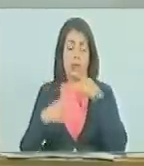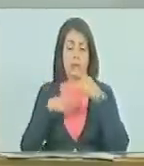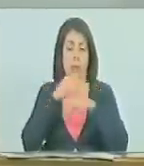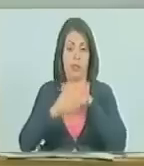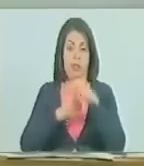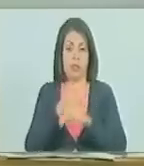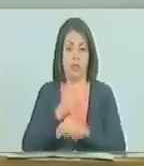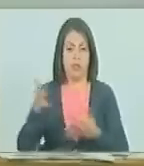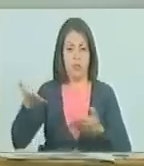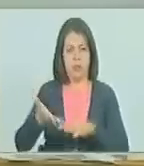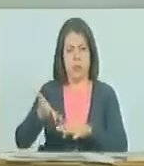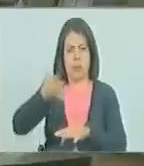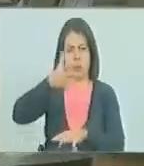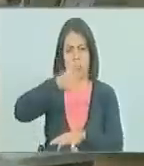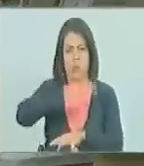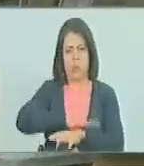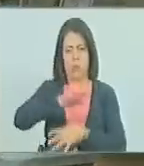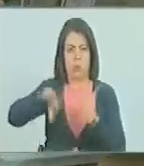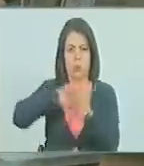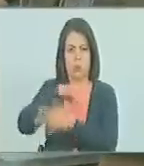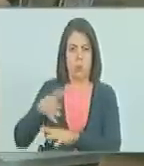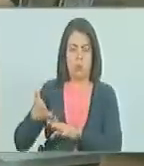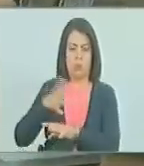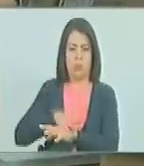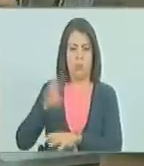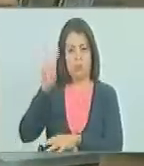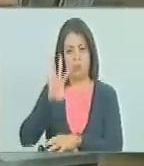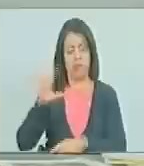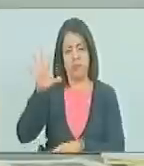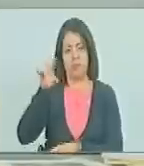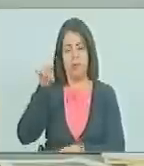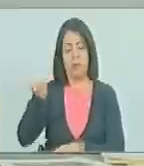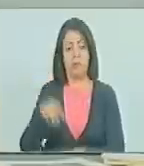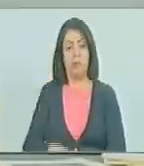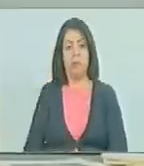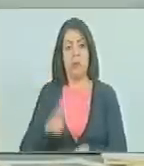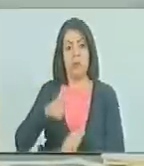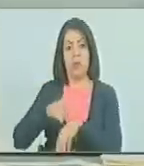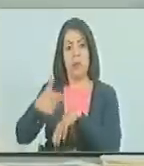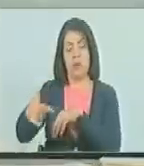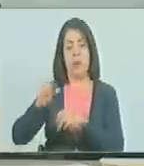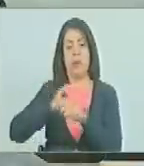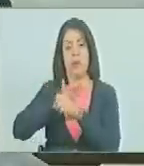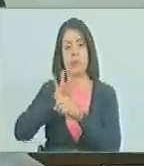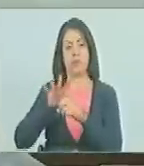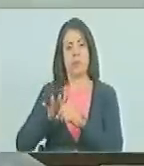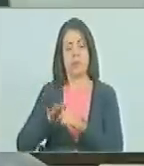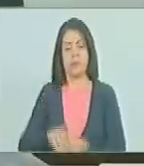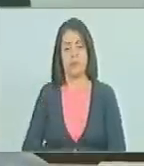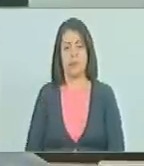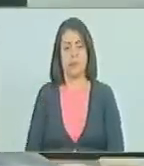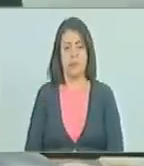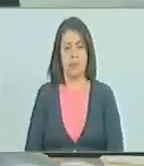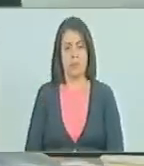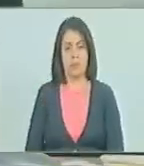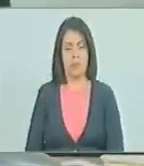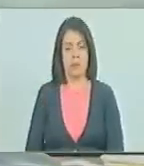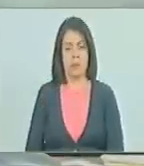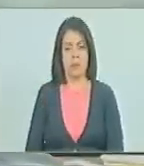hecho de un caos, una catástrofe en Venezuela en el tiempo de pandemia.